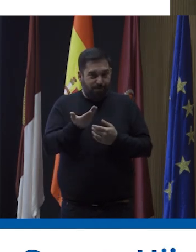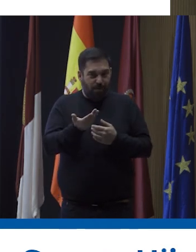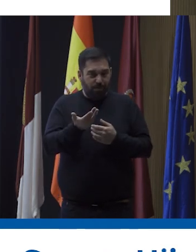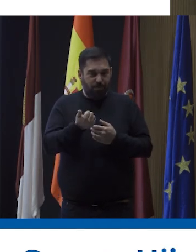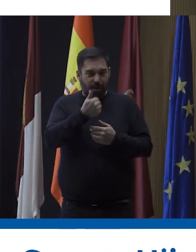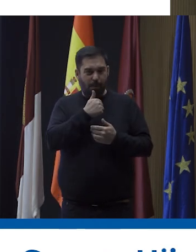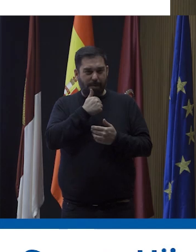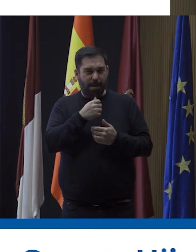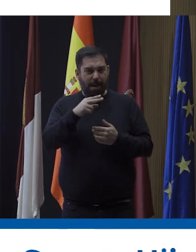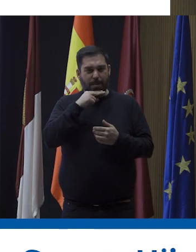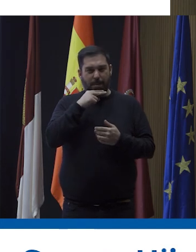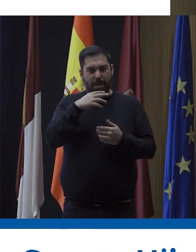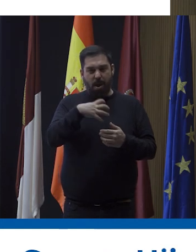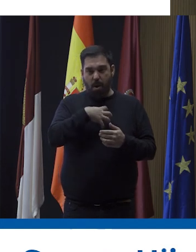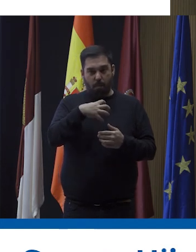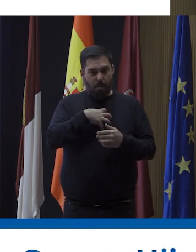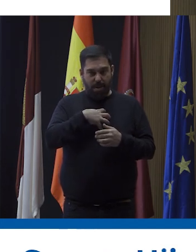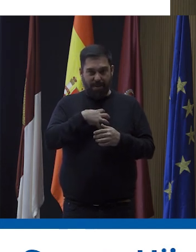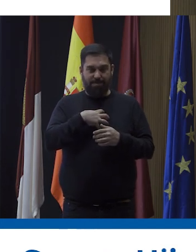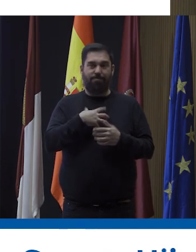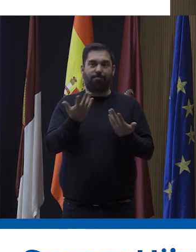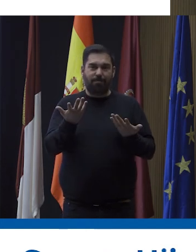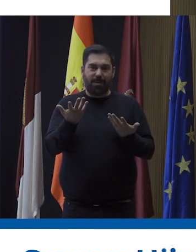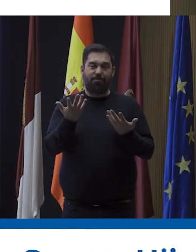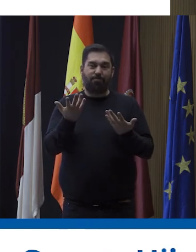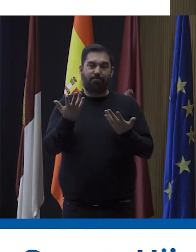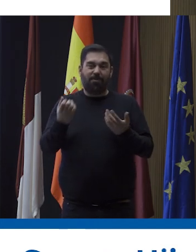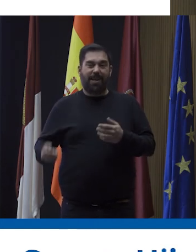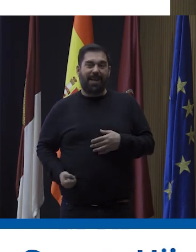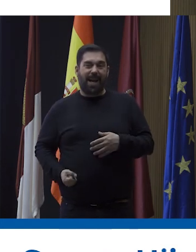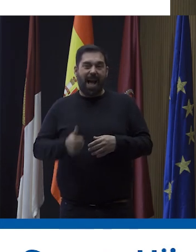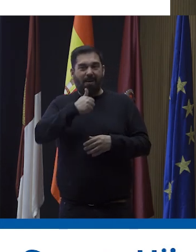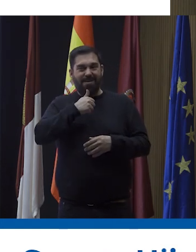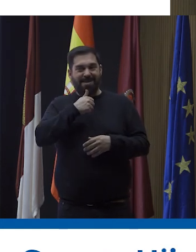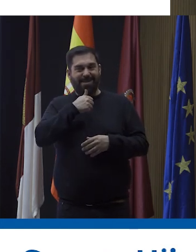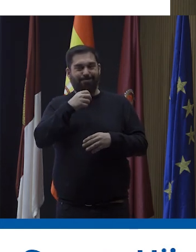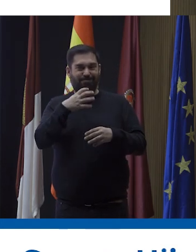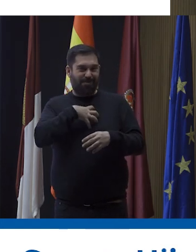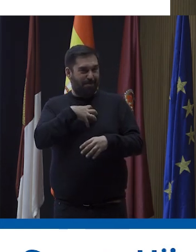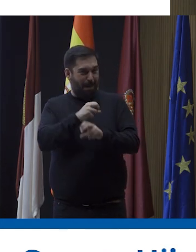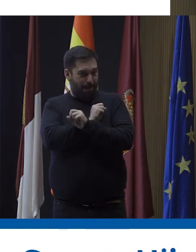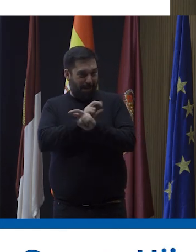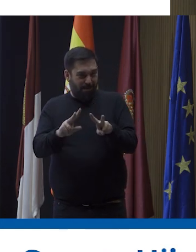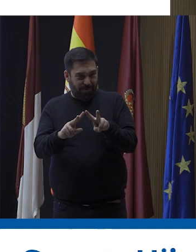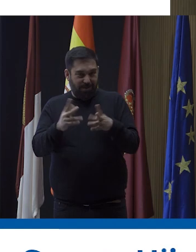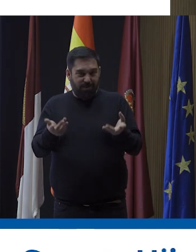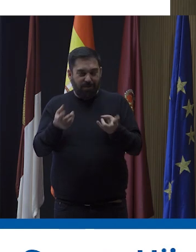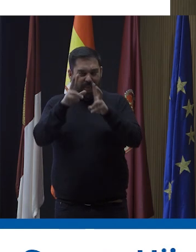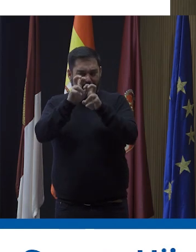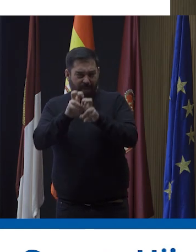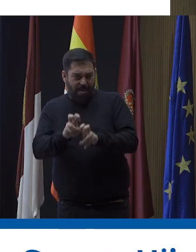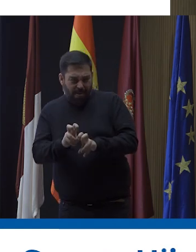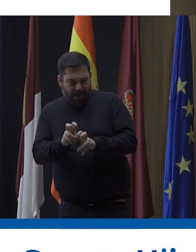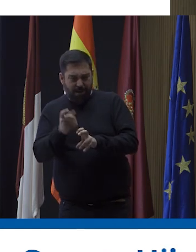mal, tiene mala calidad de vida el que lo sufre, pero la incontinencia fecal es muchísimo peor, ¿vale? Entonces, bueno, pues también hay que estudiarla porque